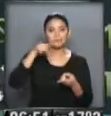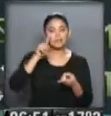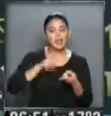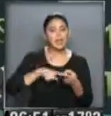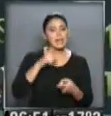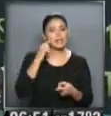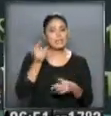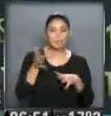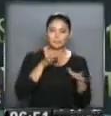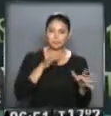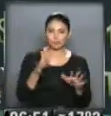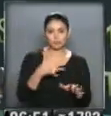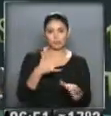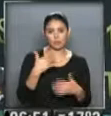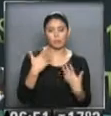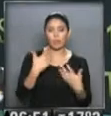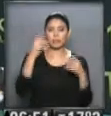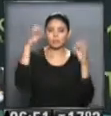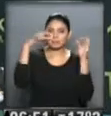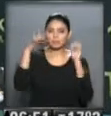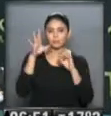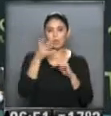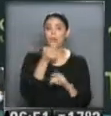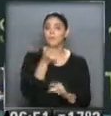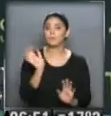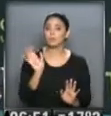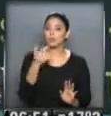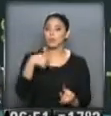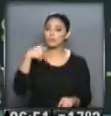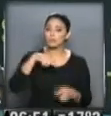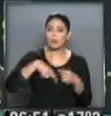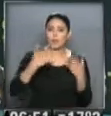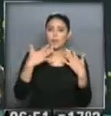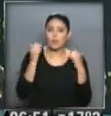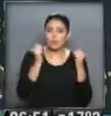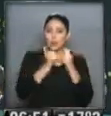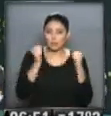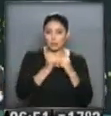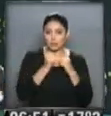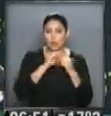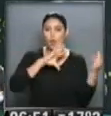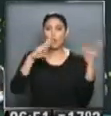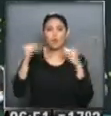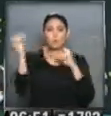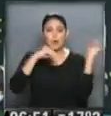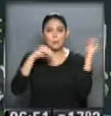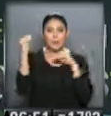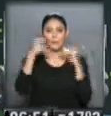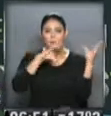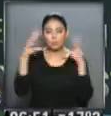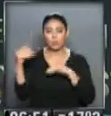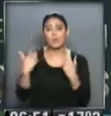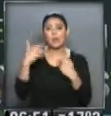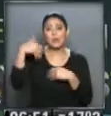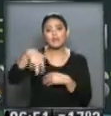de inestabilidad. No hay que descartar, es una baja probabilidad, pero con el pasaje de este frente frío, con aumento temporario de nubosidad, se puede registrar